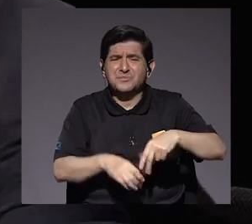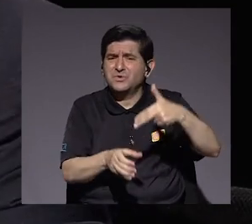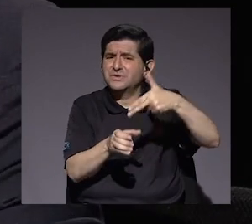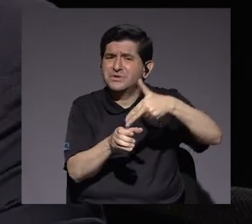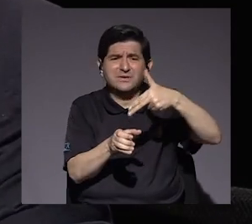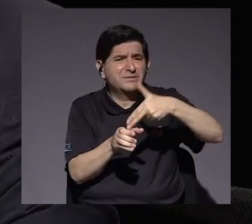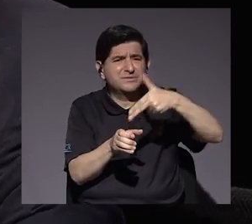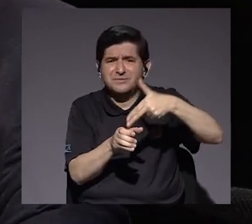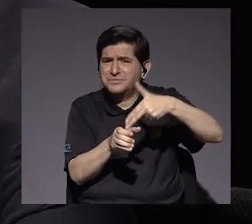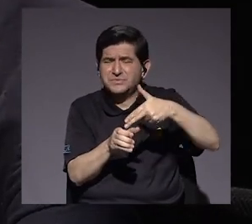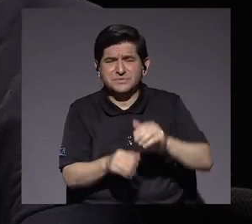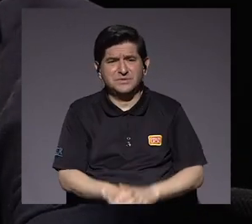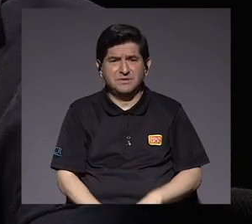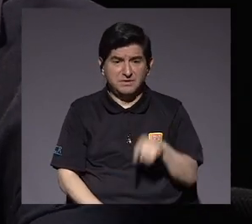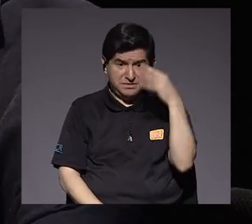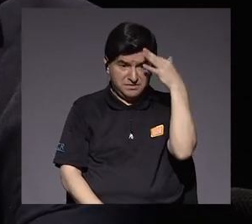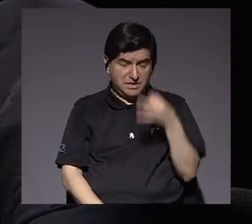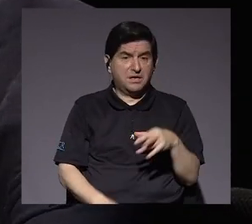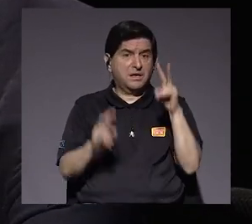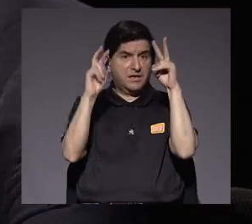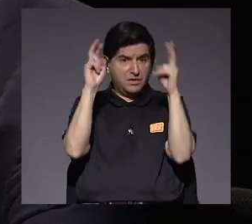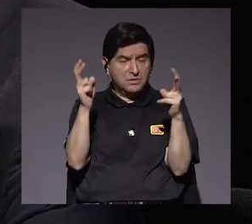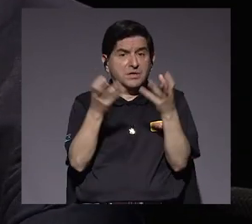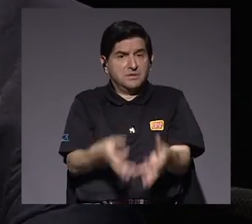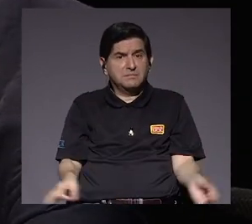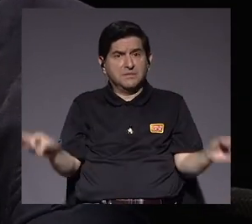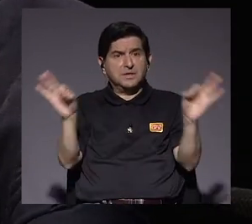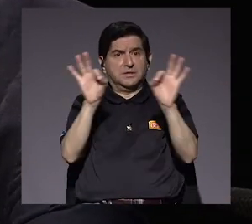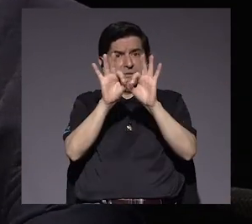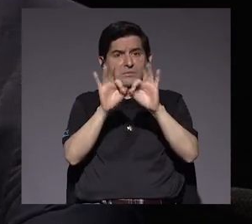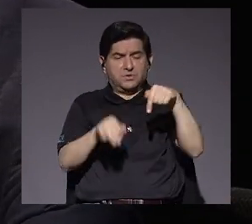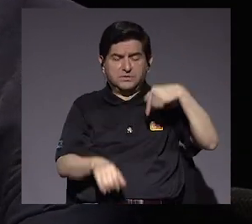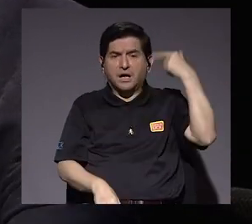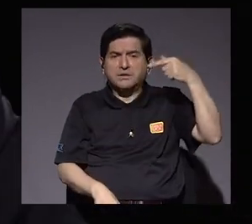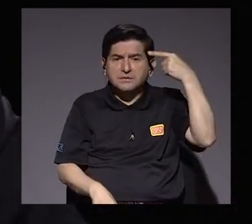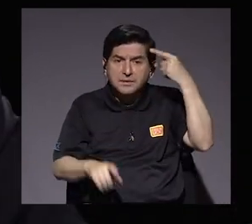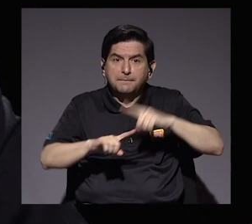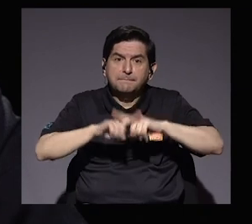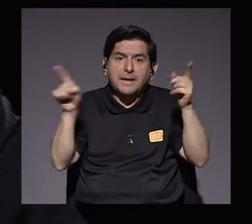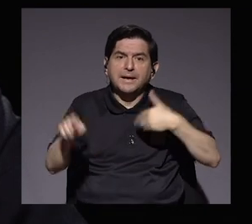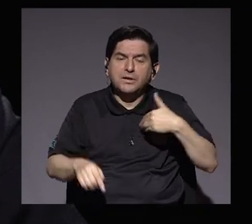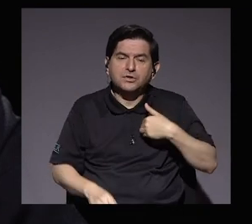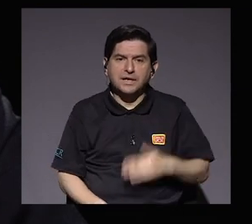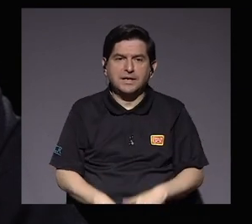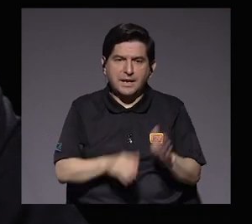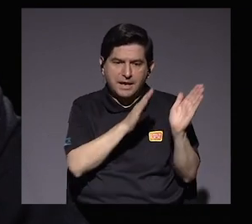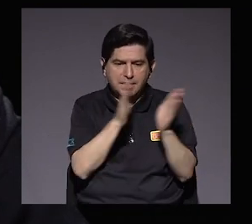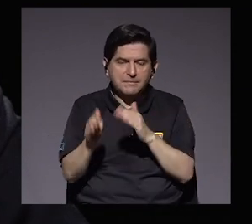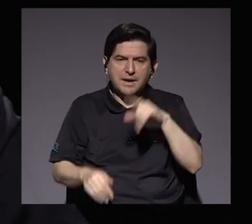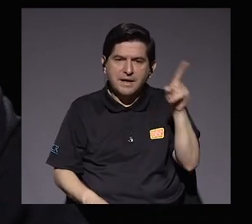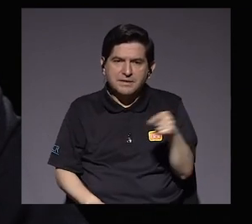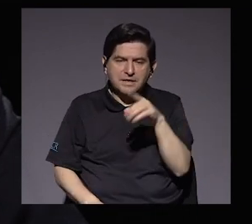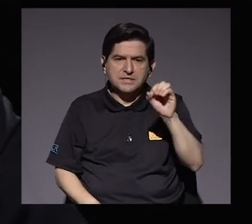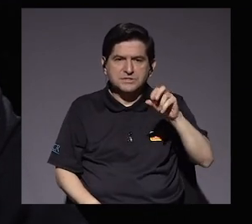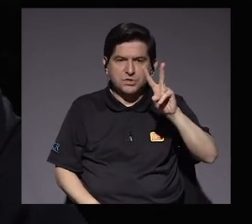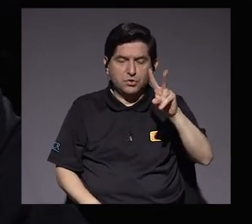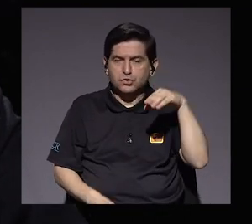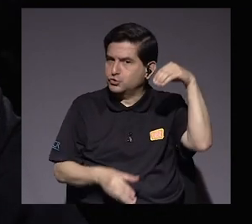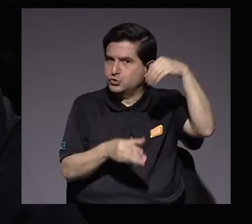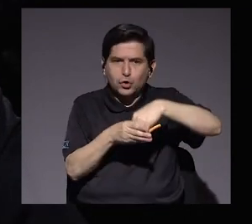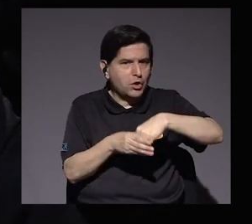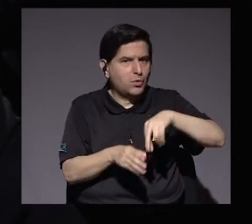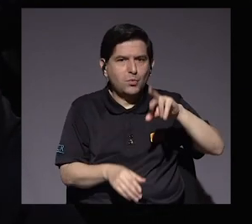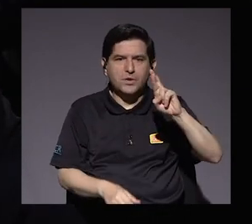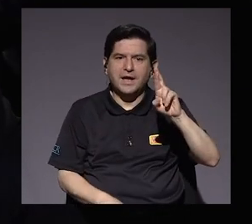los combustibles fósiles, que eso me parece que es un tema a resaltar, a destacar de este gobierno, pero que tenemos un plan de descarbonización que no toma en consideración a